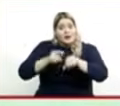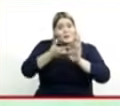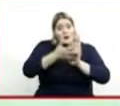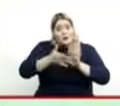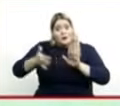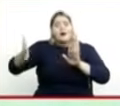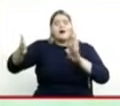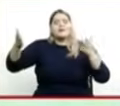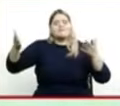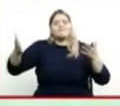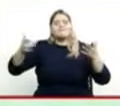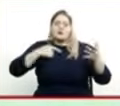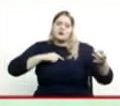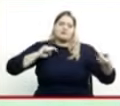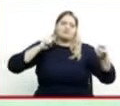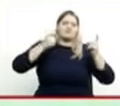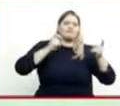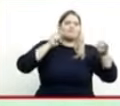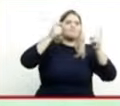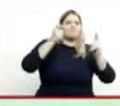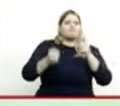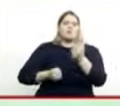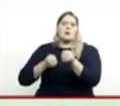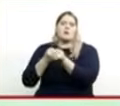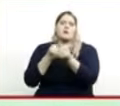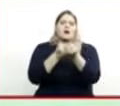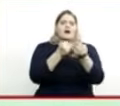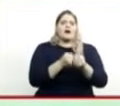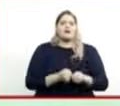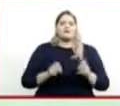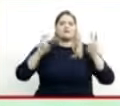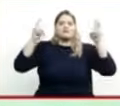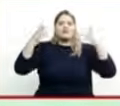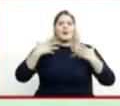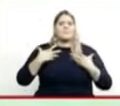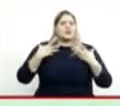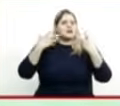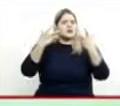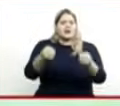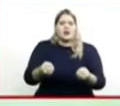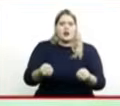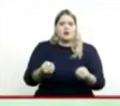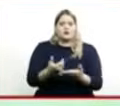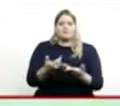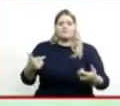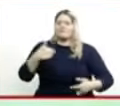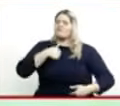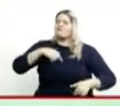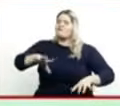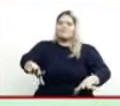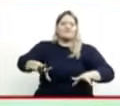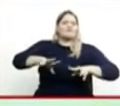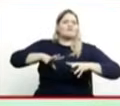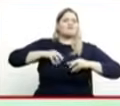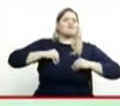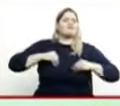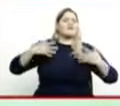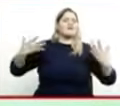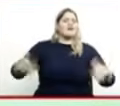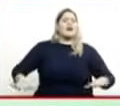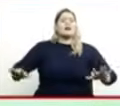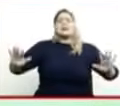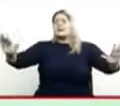y dar mejor respuesta en salud. No acepto más